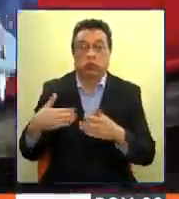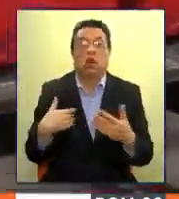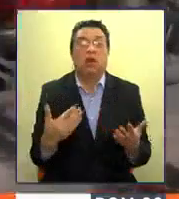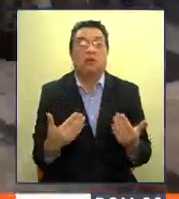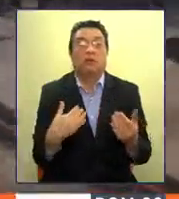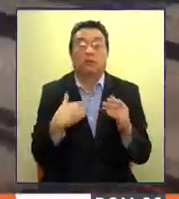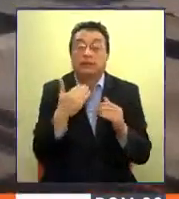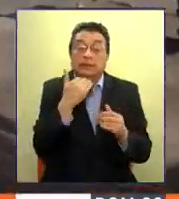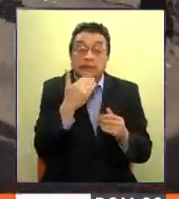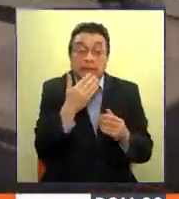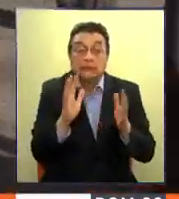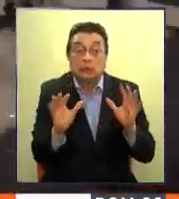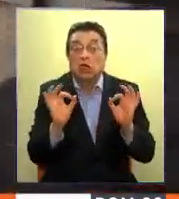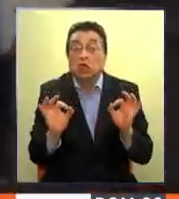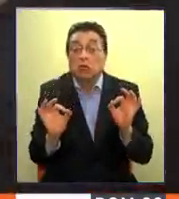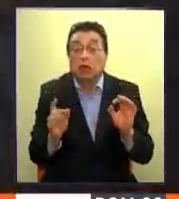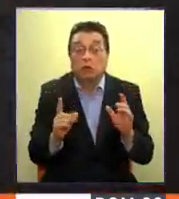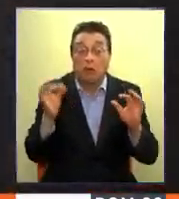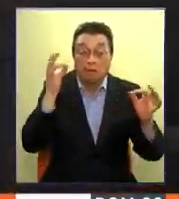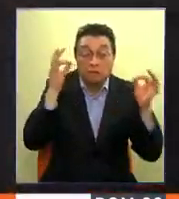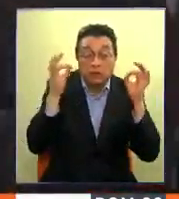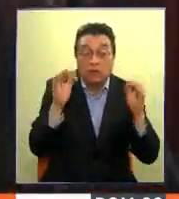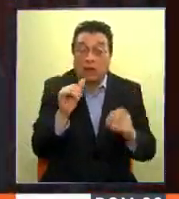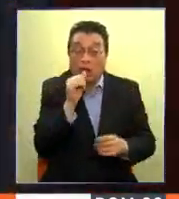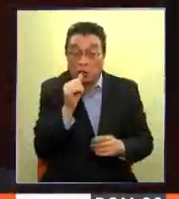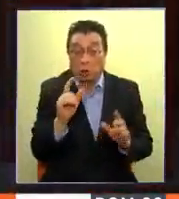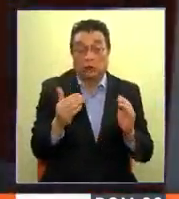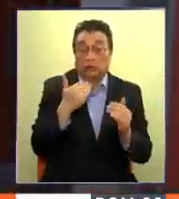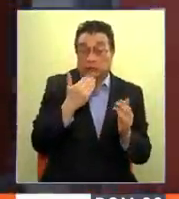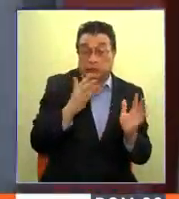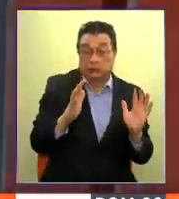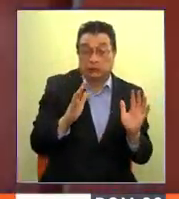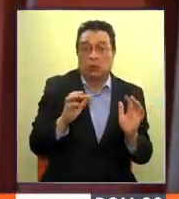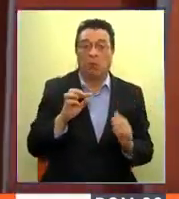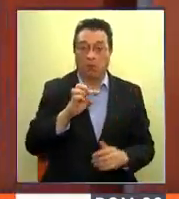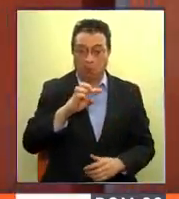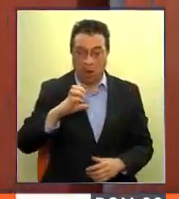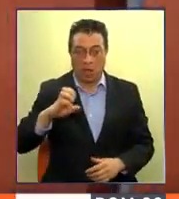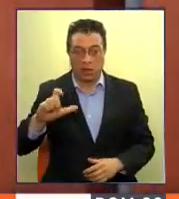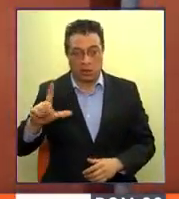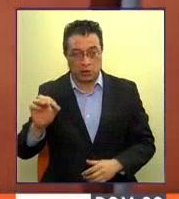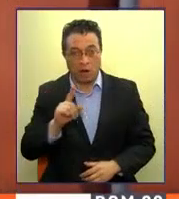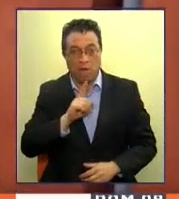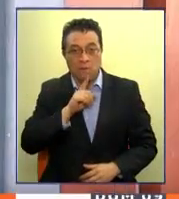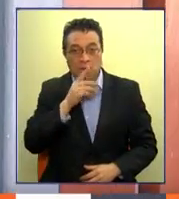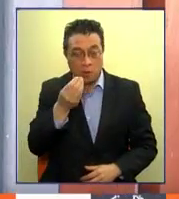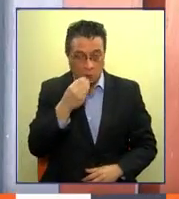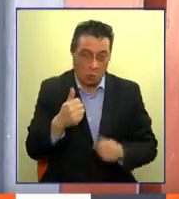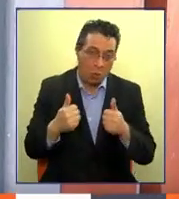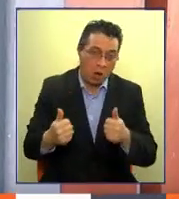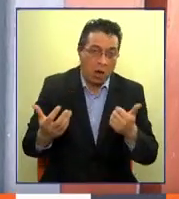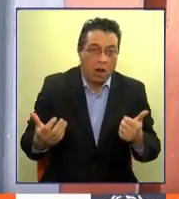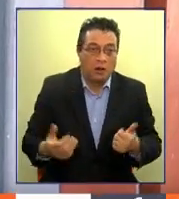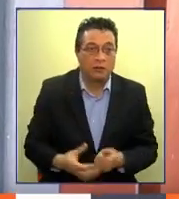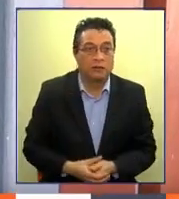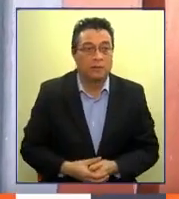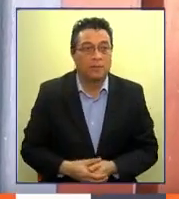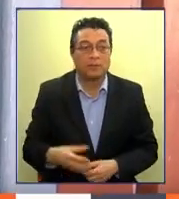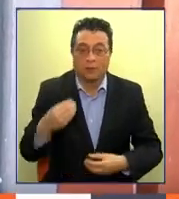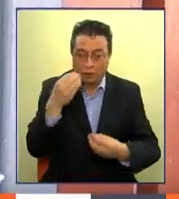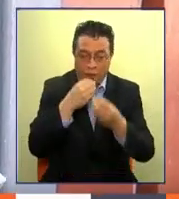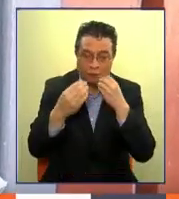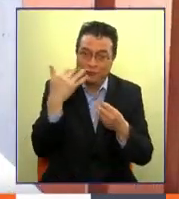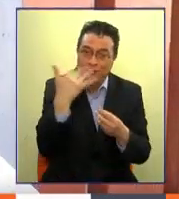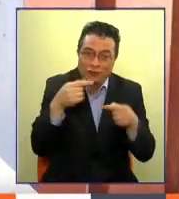más sencillo, más común, fideos o arroz, pero no, tenían paella. Vecina, necesitamos que... Vamos a comer rico hoy